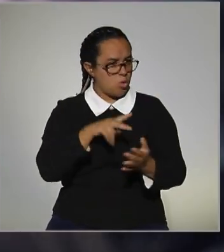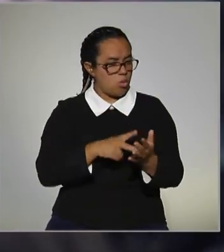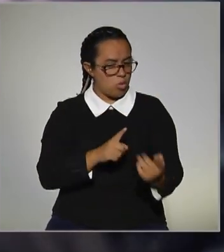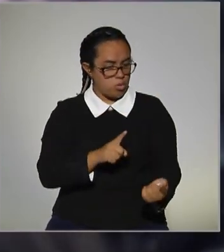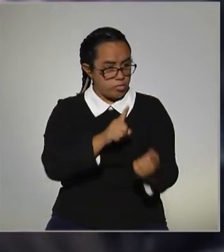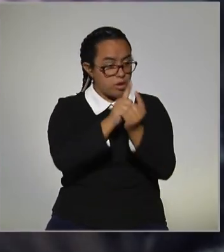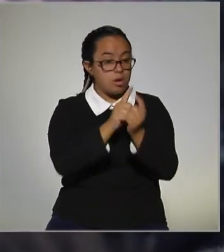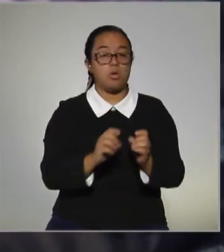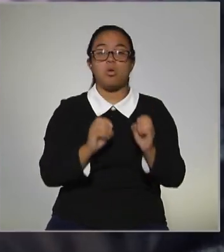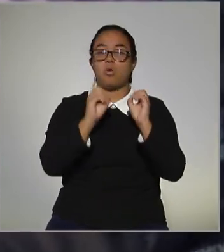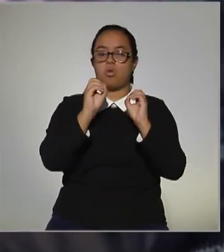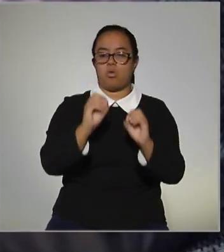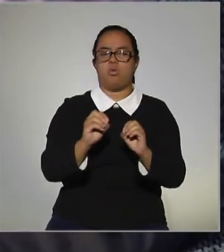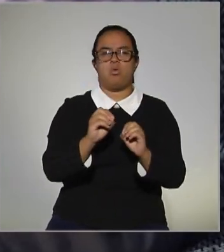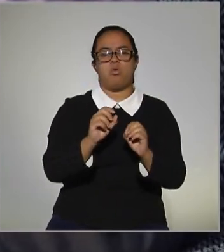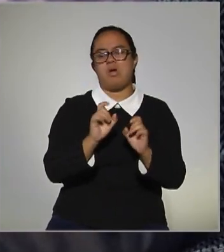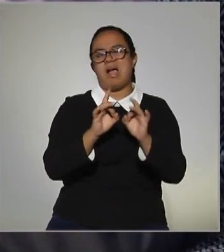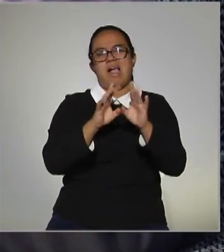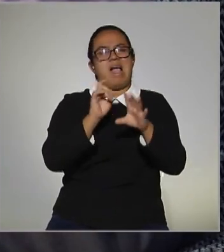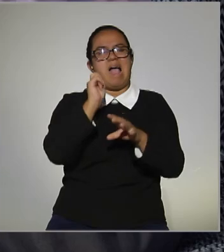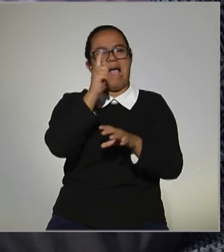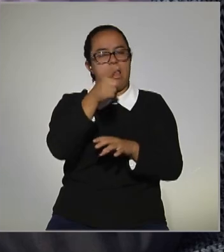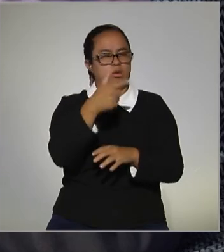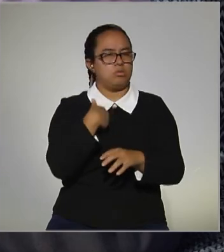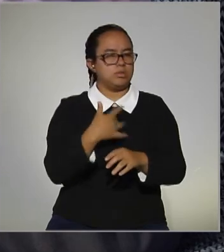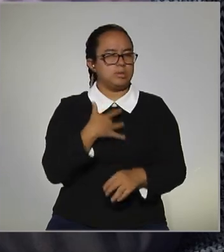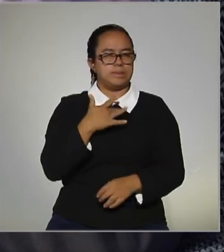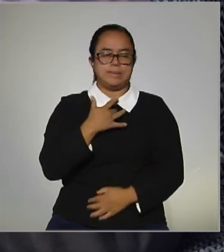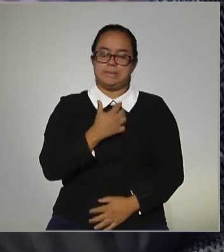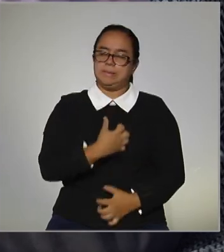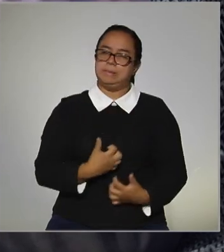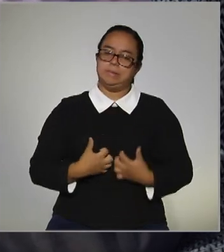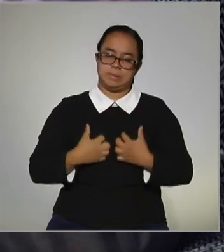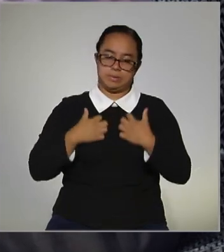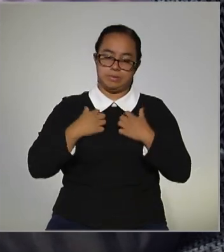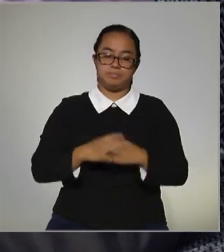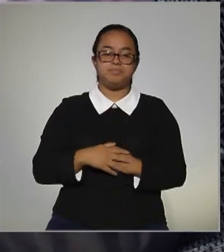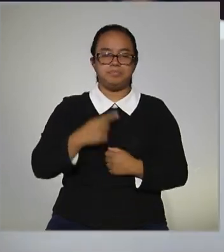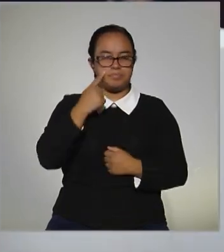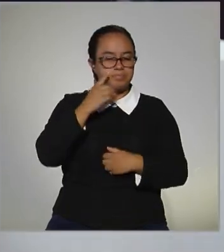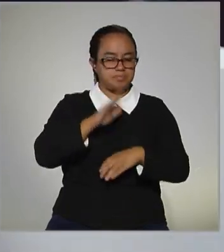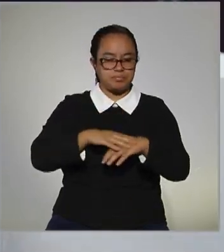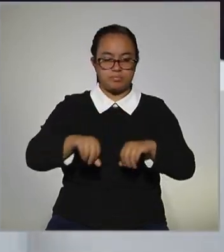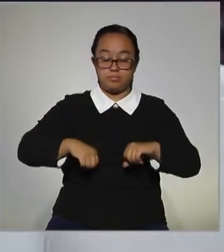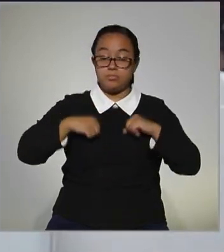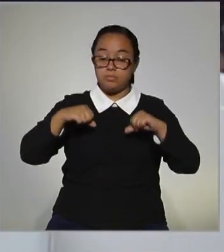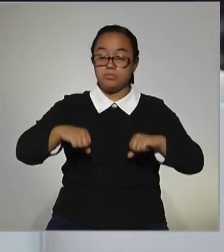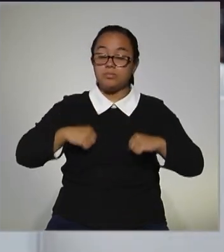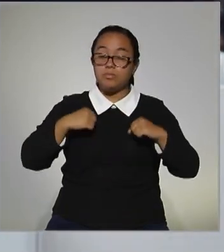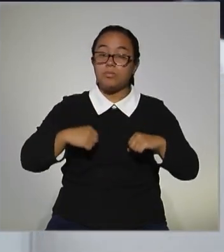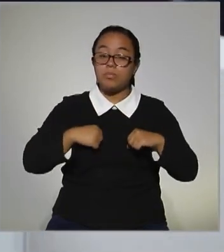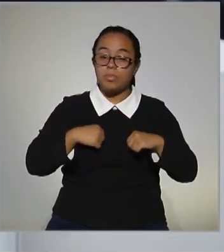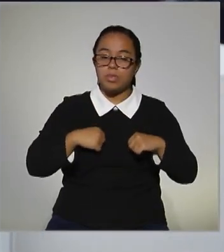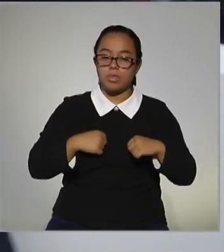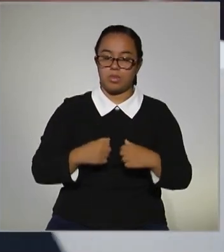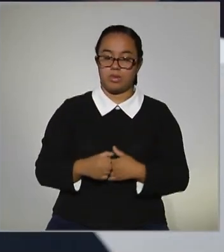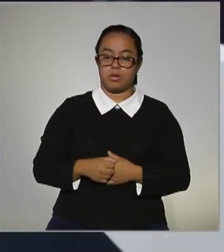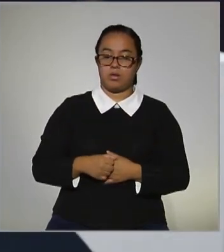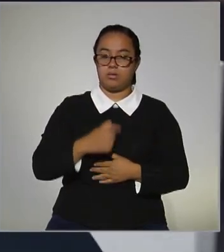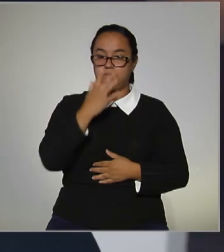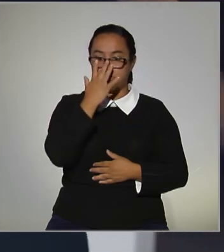o bien con situaciones que se parecen. Bueno, lo más común en la adolescencia específicamente es que se